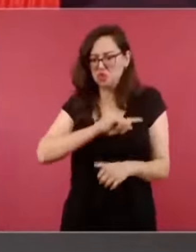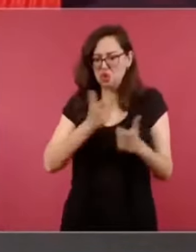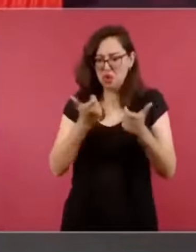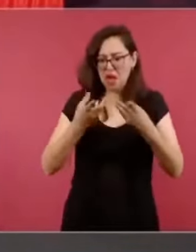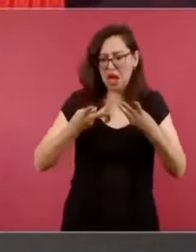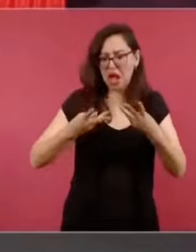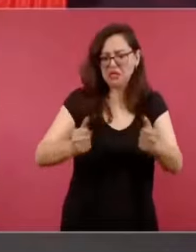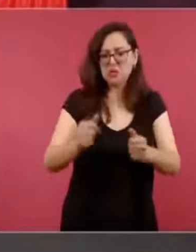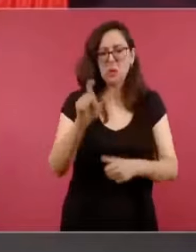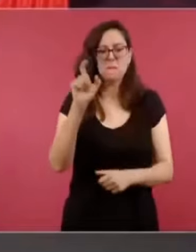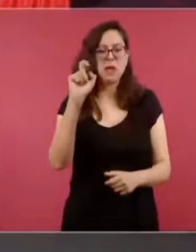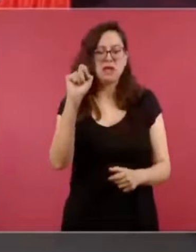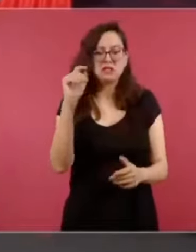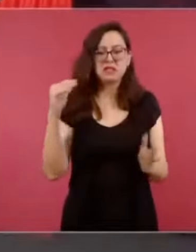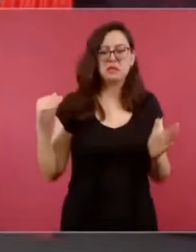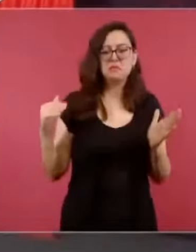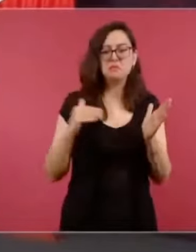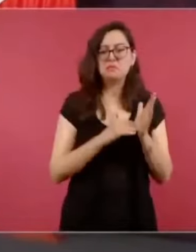20,000.